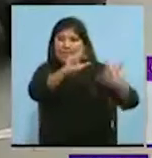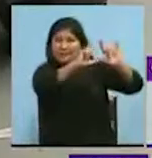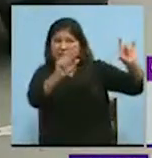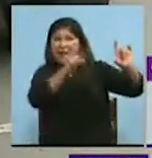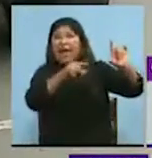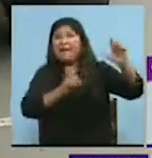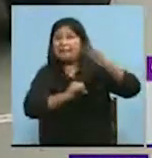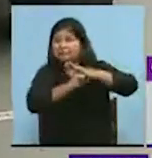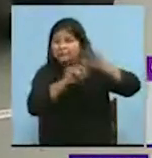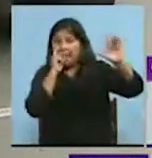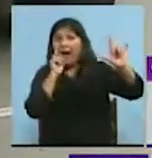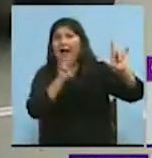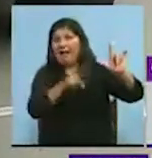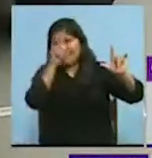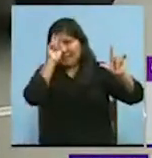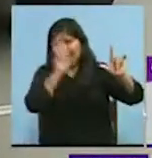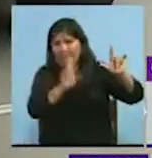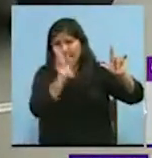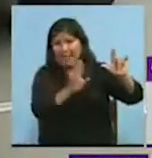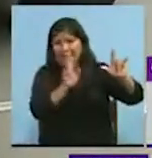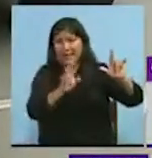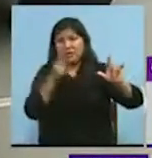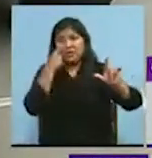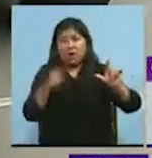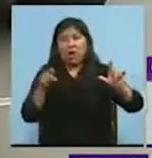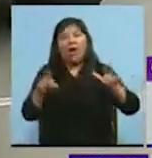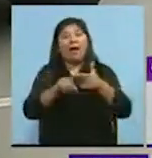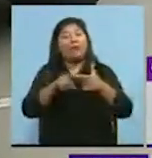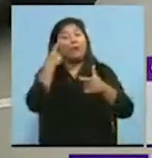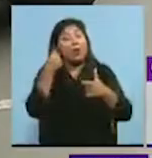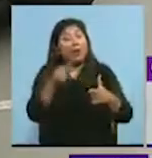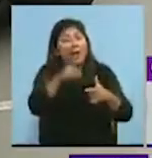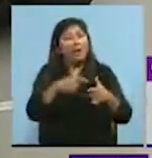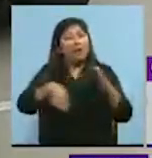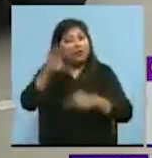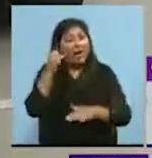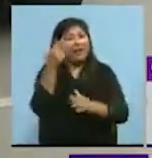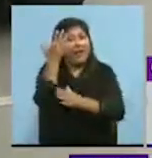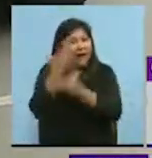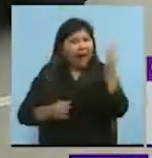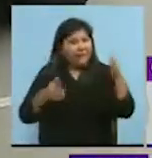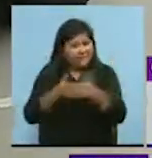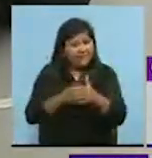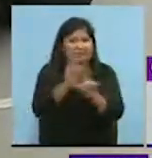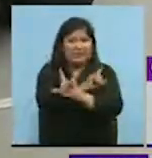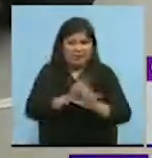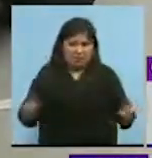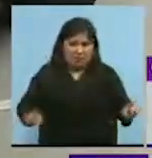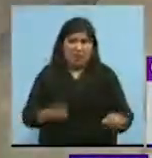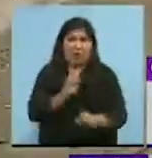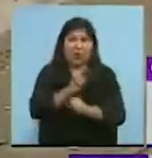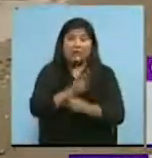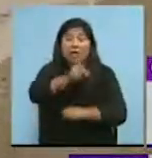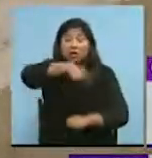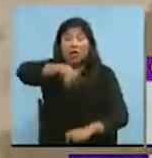también para evitar accidentes de tránsito, principalmente en la zona de la Quebrada. Reiteremos que la gente